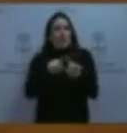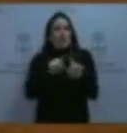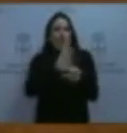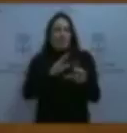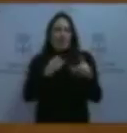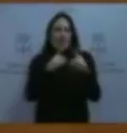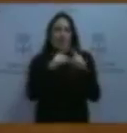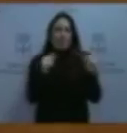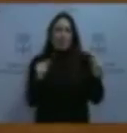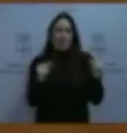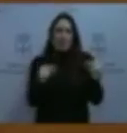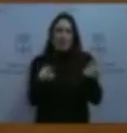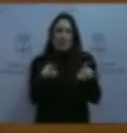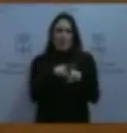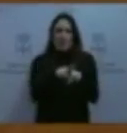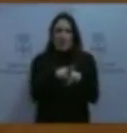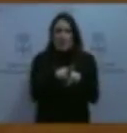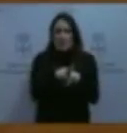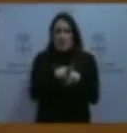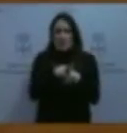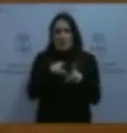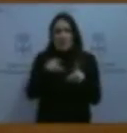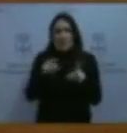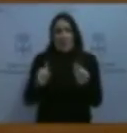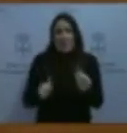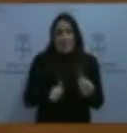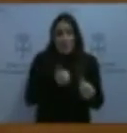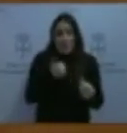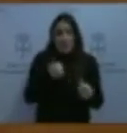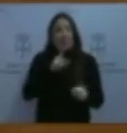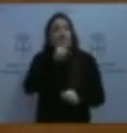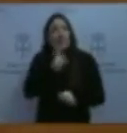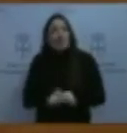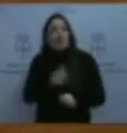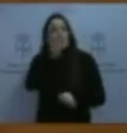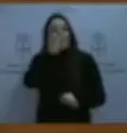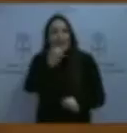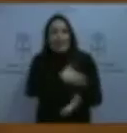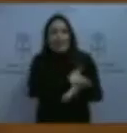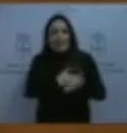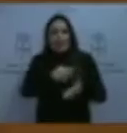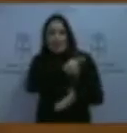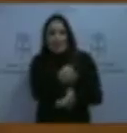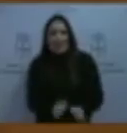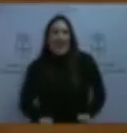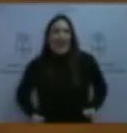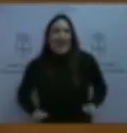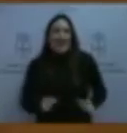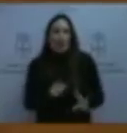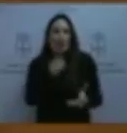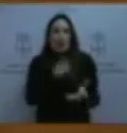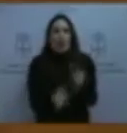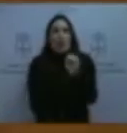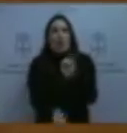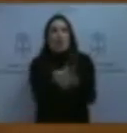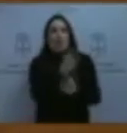piedra. Una fundación que había gastado más de 30 millones de euros desde su creación y de la que no conocíamos absolutamente nada. Yo